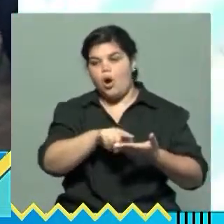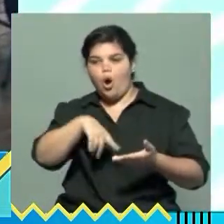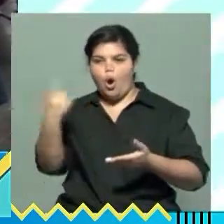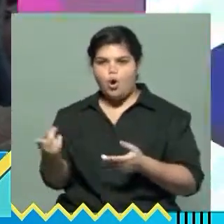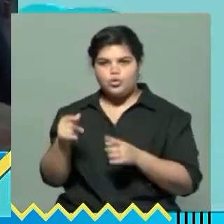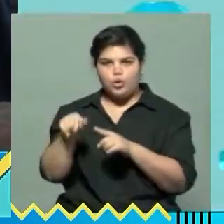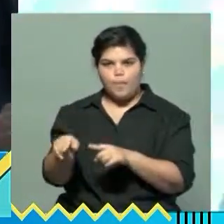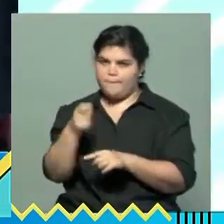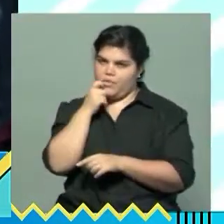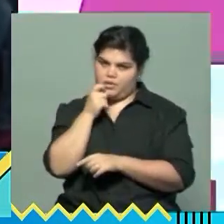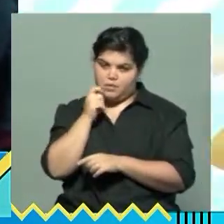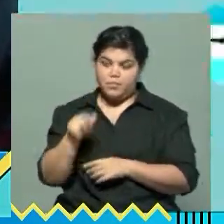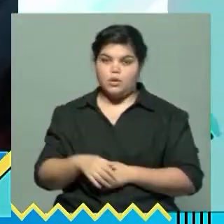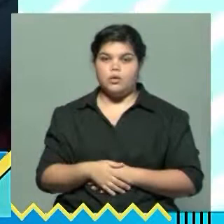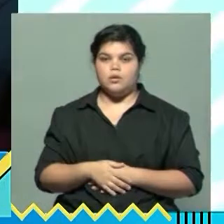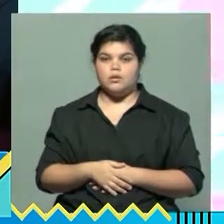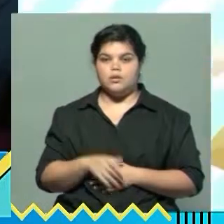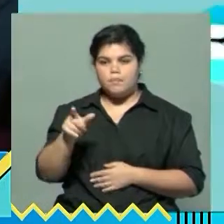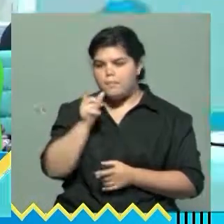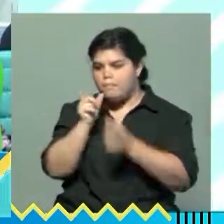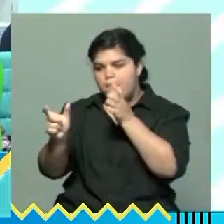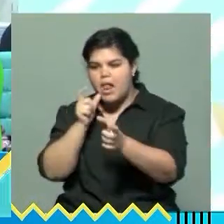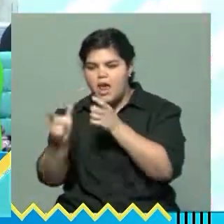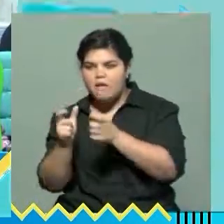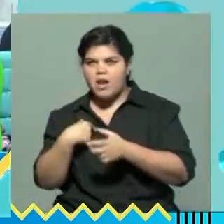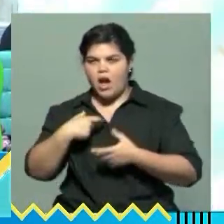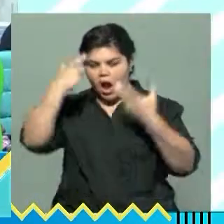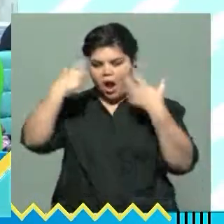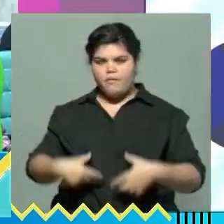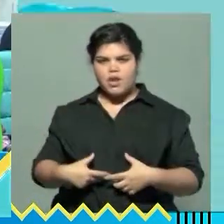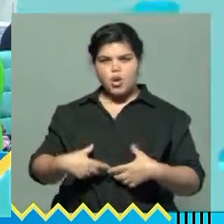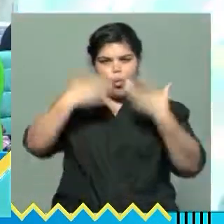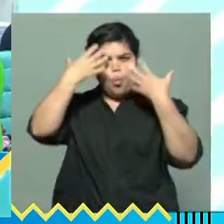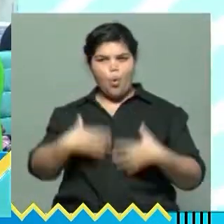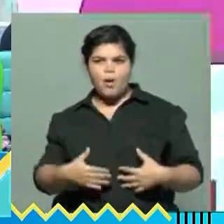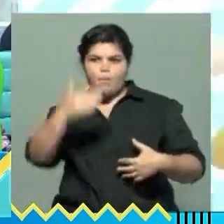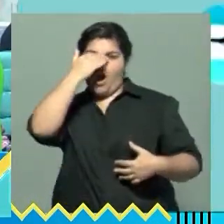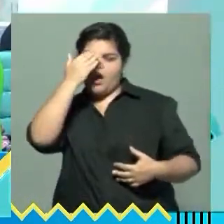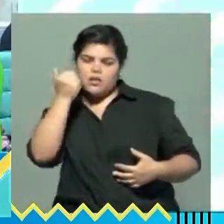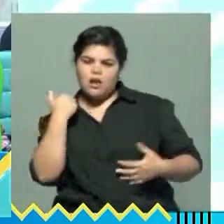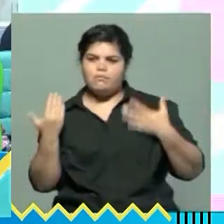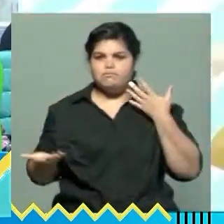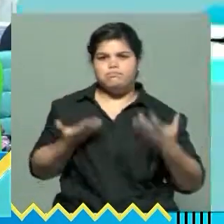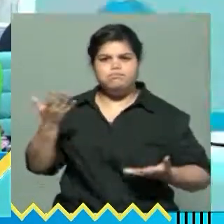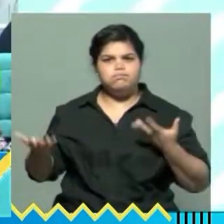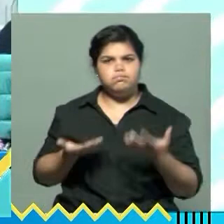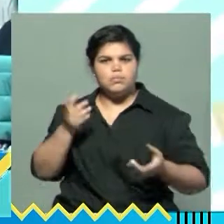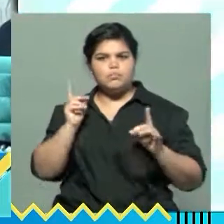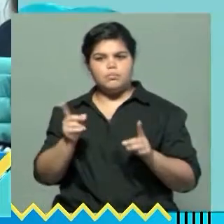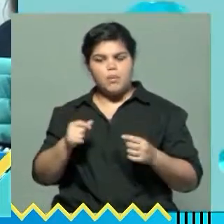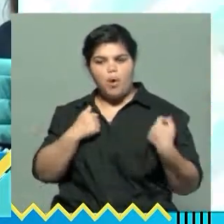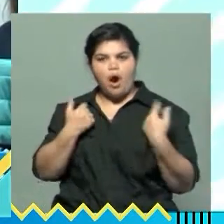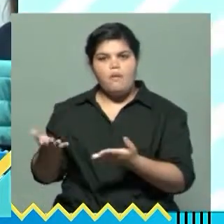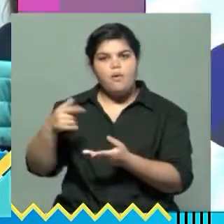lado, percibiendo esas palabras y simulándolas, actuándolas con el cuerpo, poniendo la totalidad de la corporeidad al servicio de